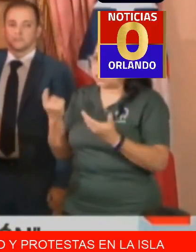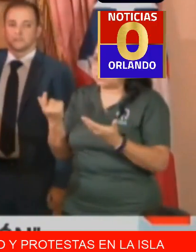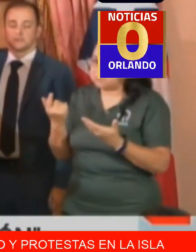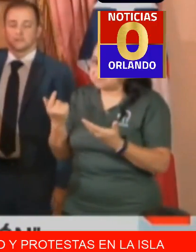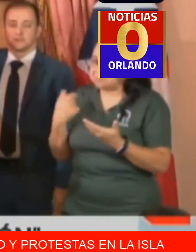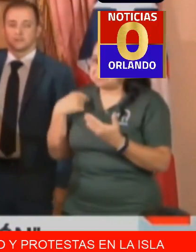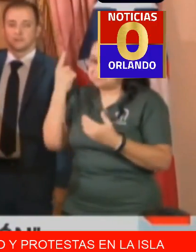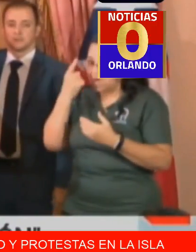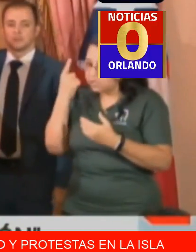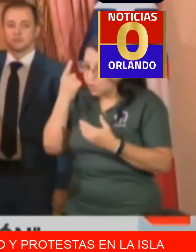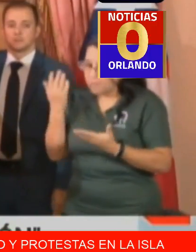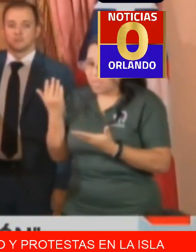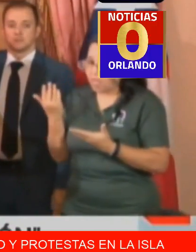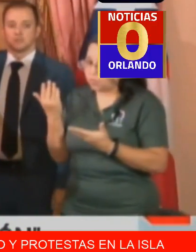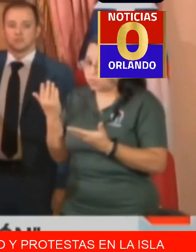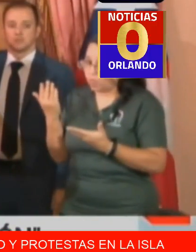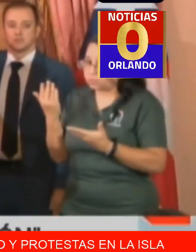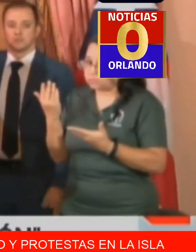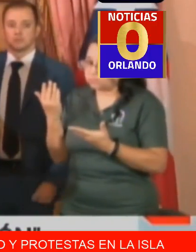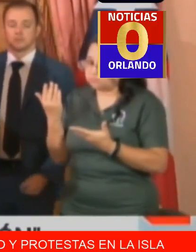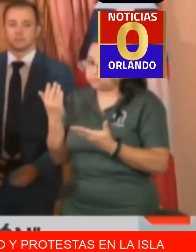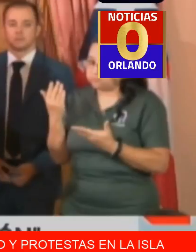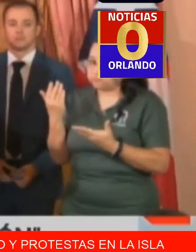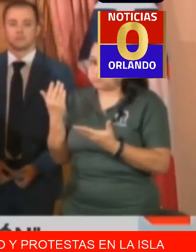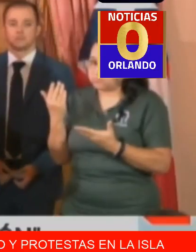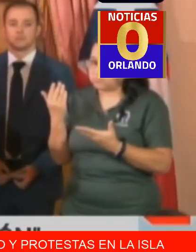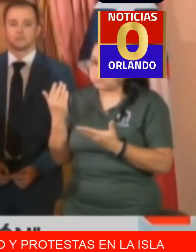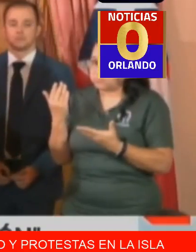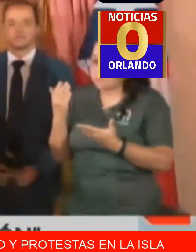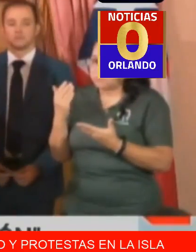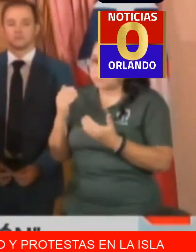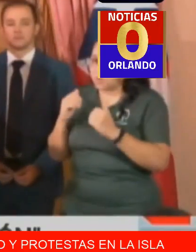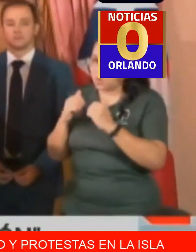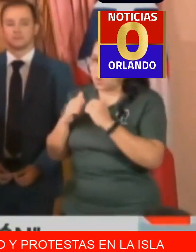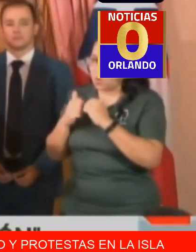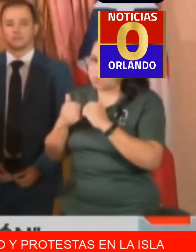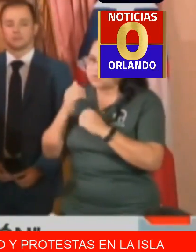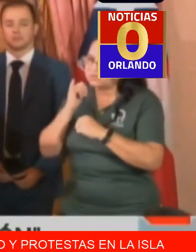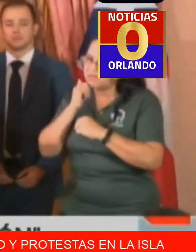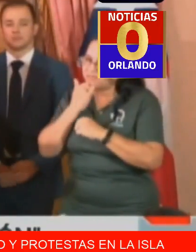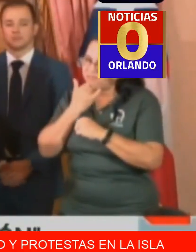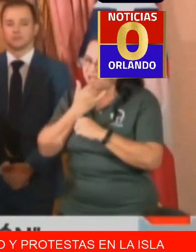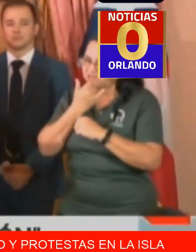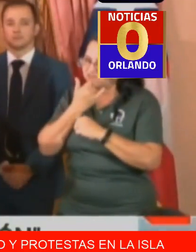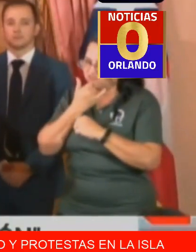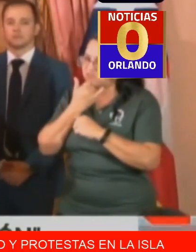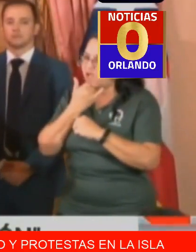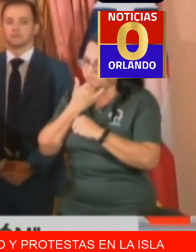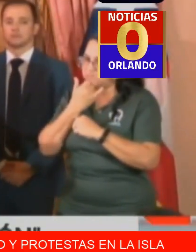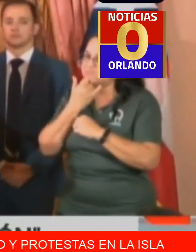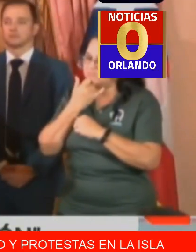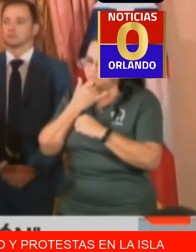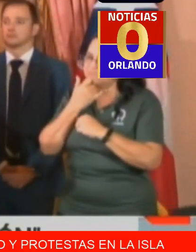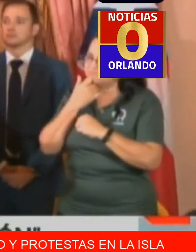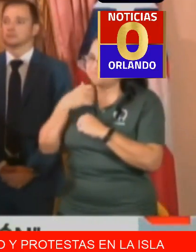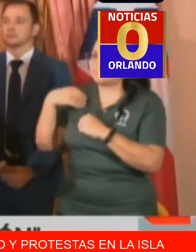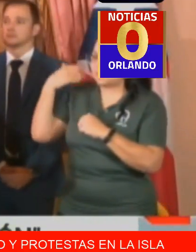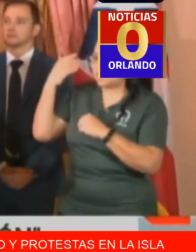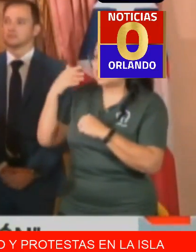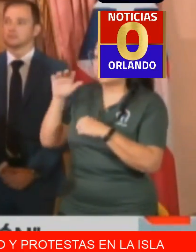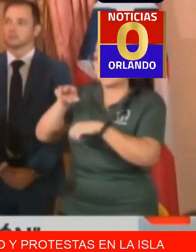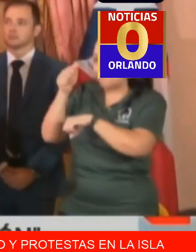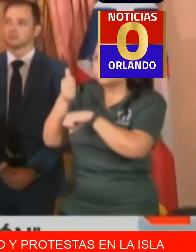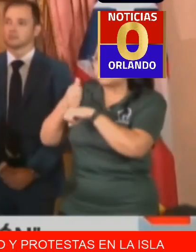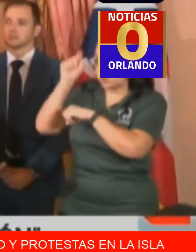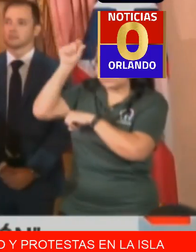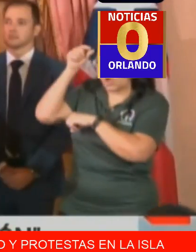llegó a un razonamiento sobre cómo se mancha la posición de gobernador con su permanencia? No, bueno, de nuevo,